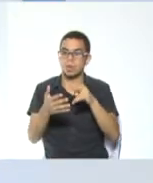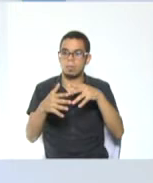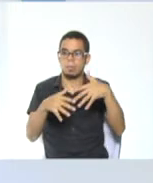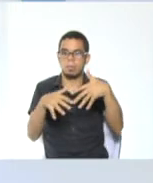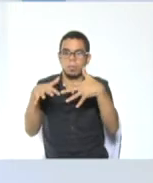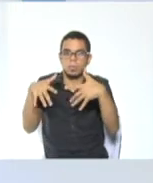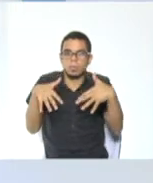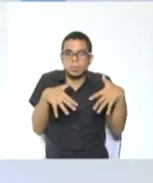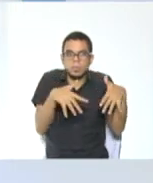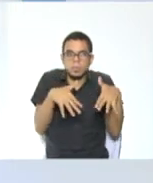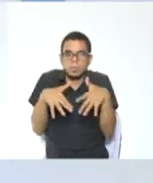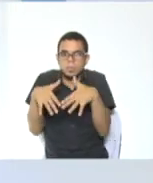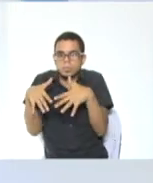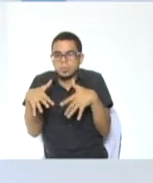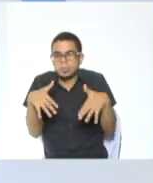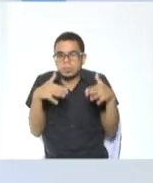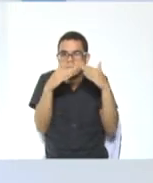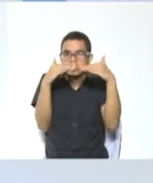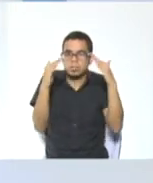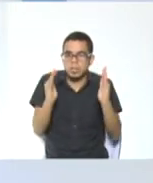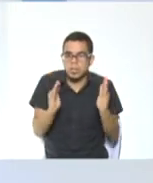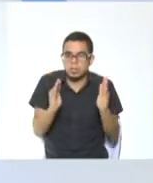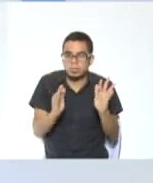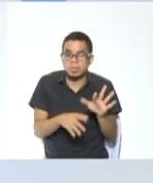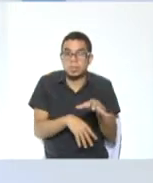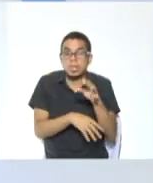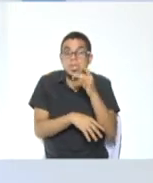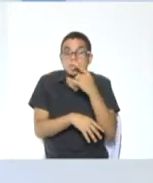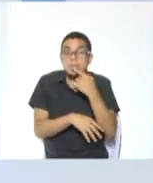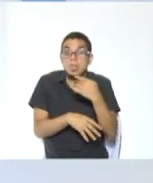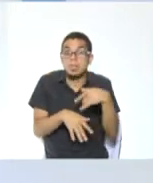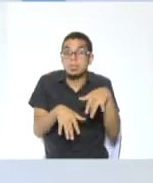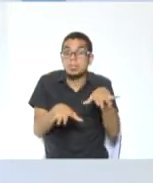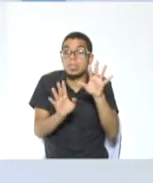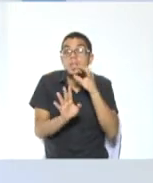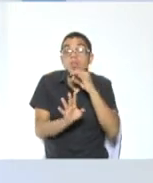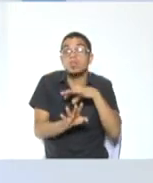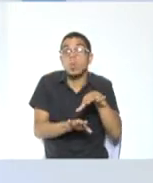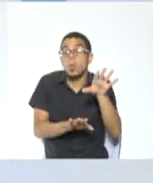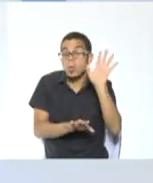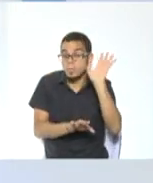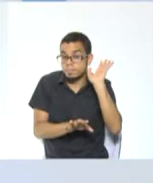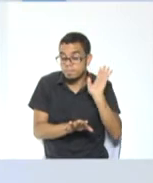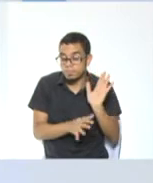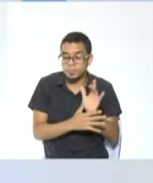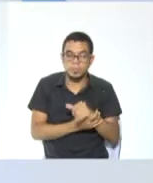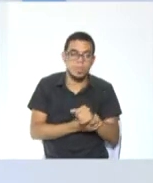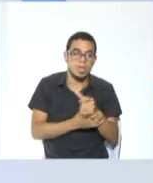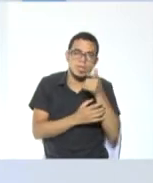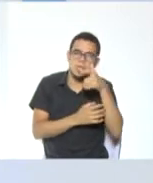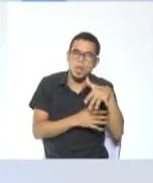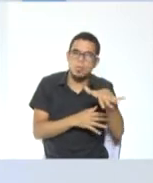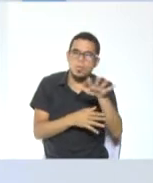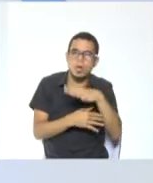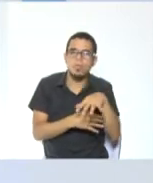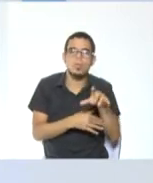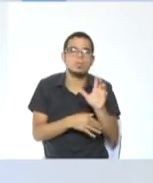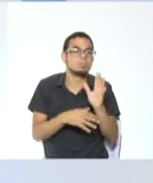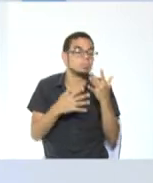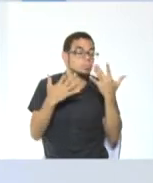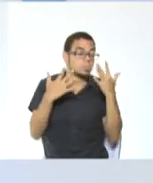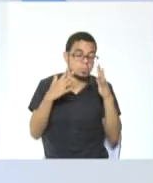El fantasma de la churca. Cuenta la leyenda que en el pueblo de